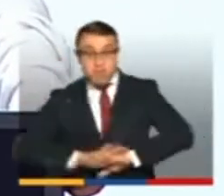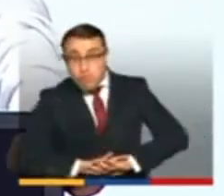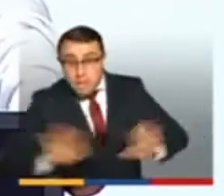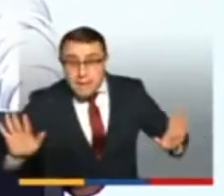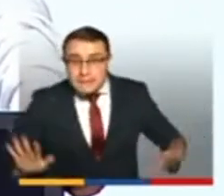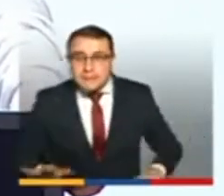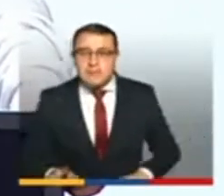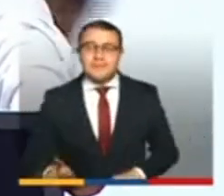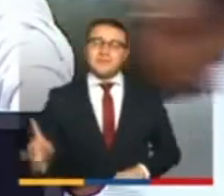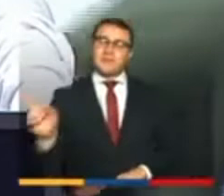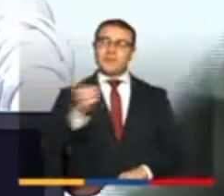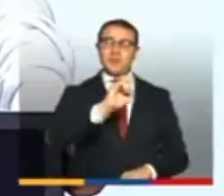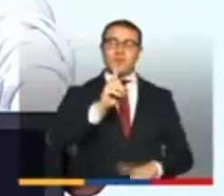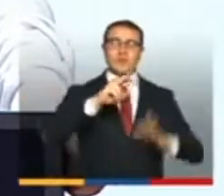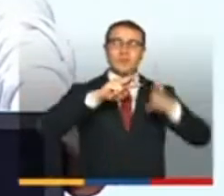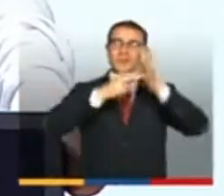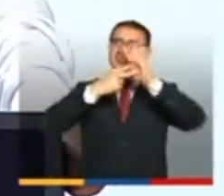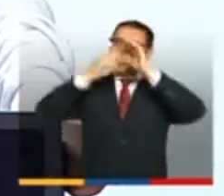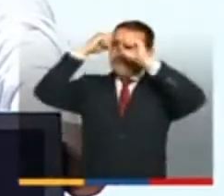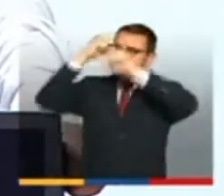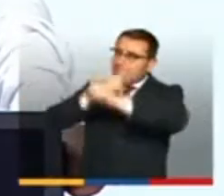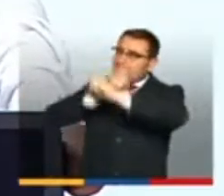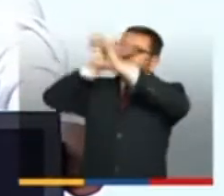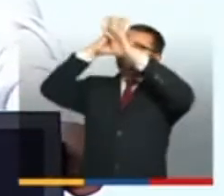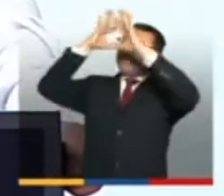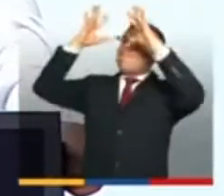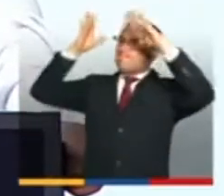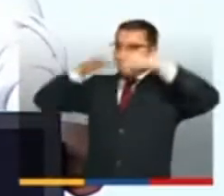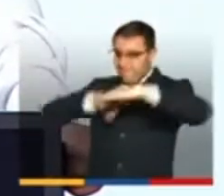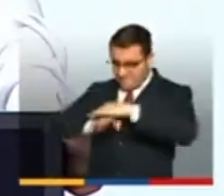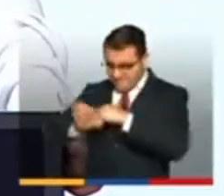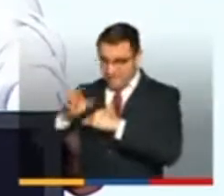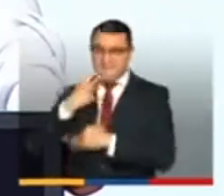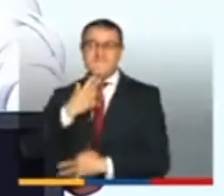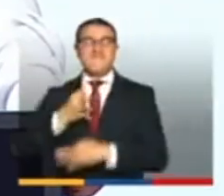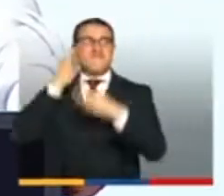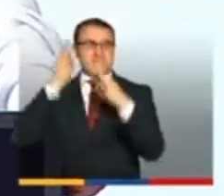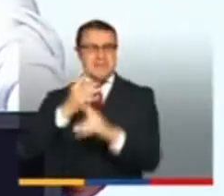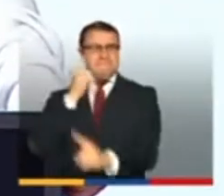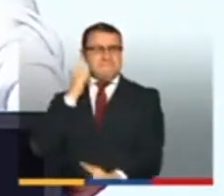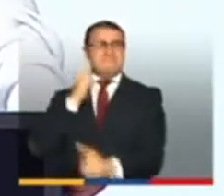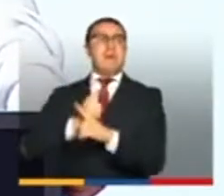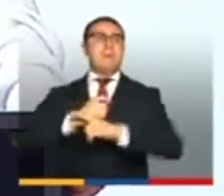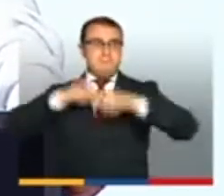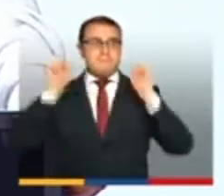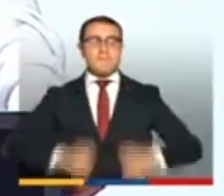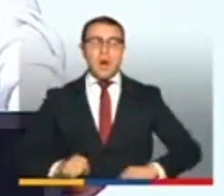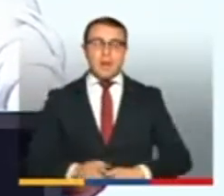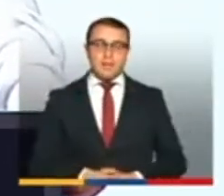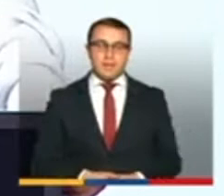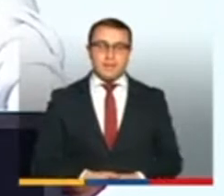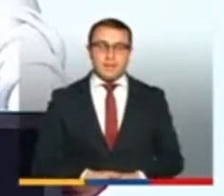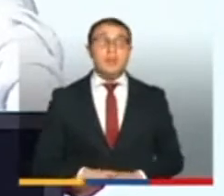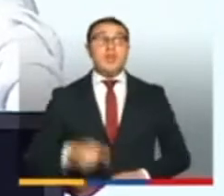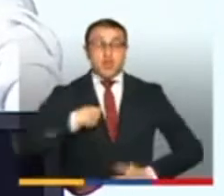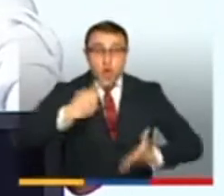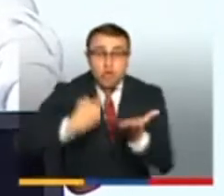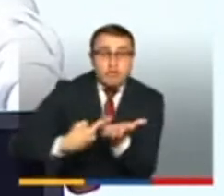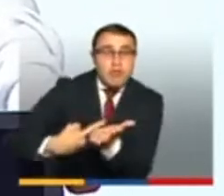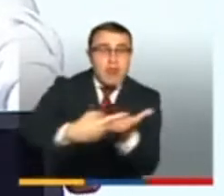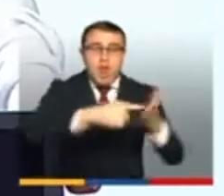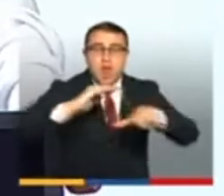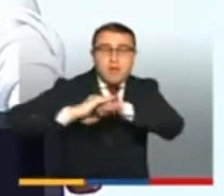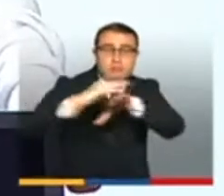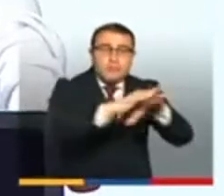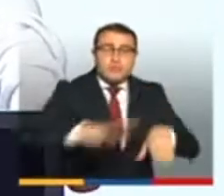una ilusión y una posibilidad real y a ese diálogo invito a todo el pueblo del norte